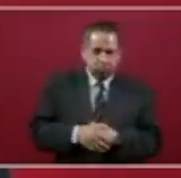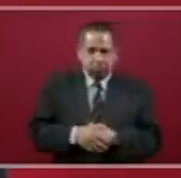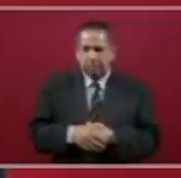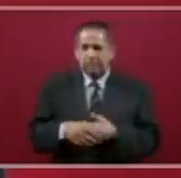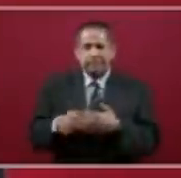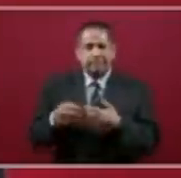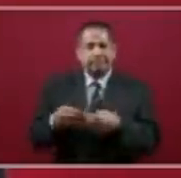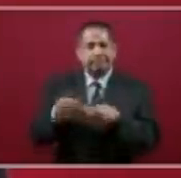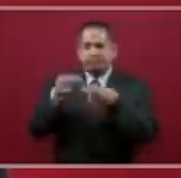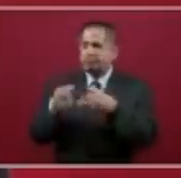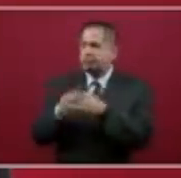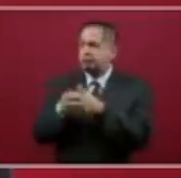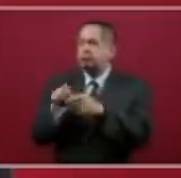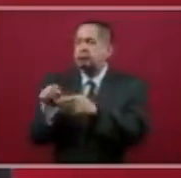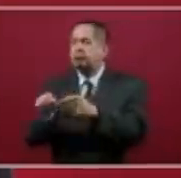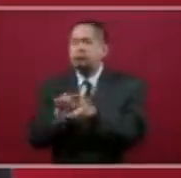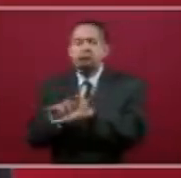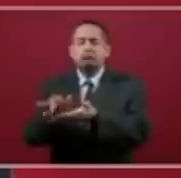microeconomía.